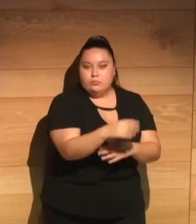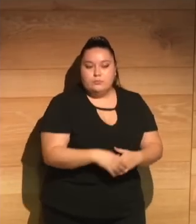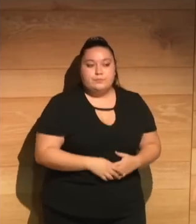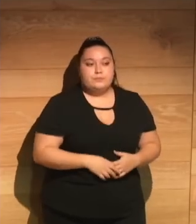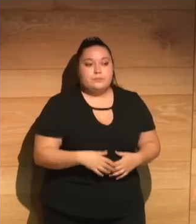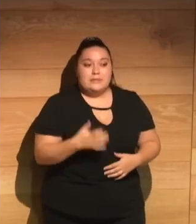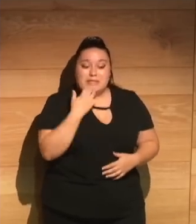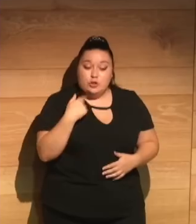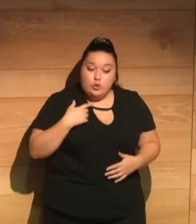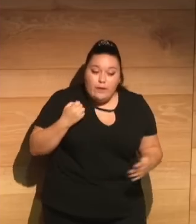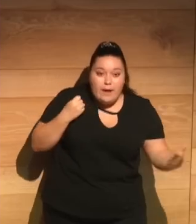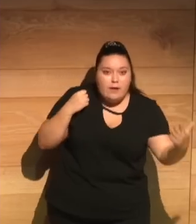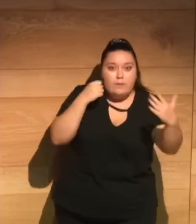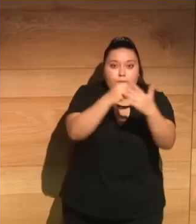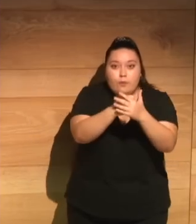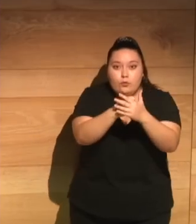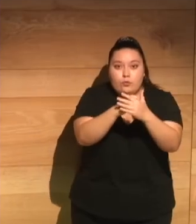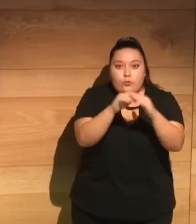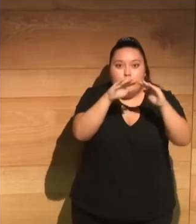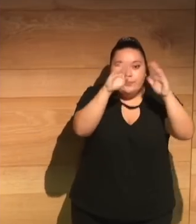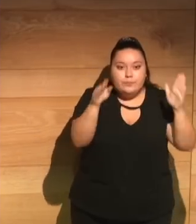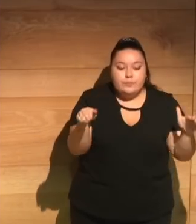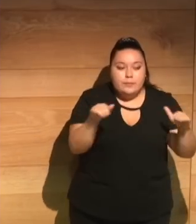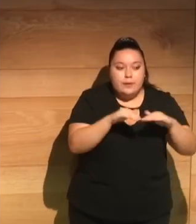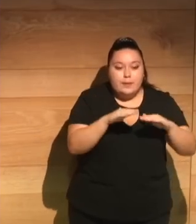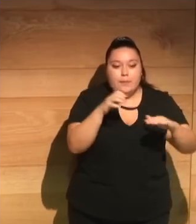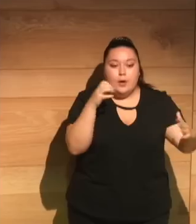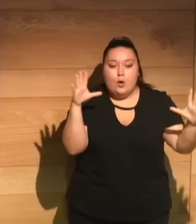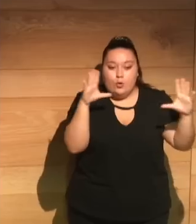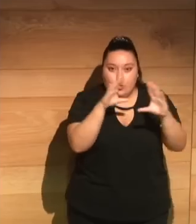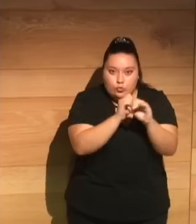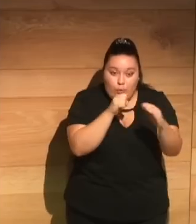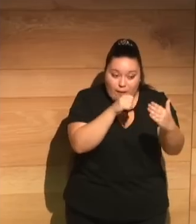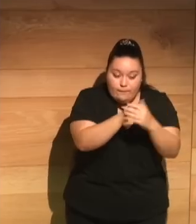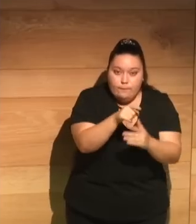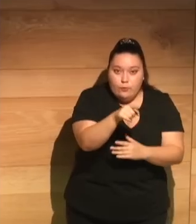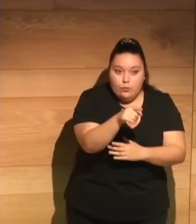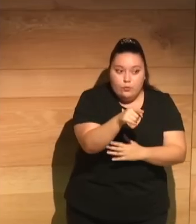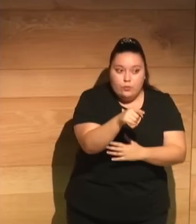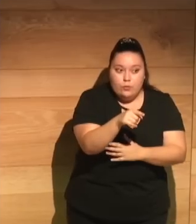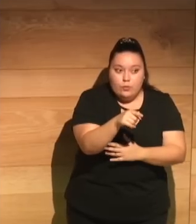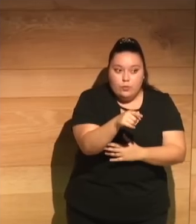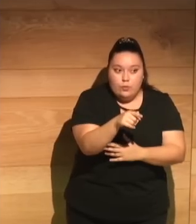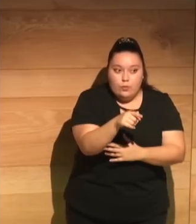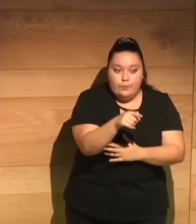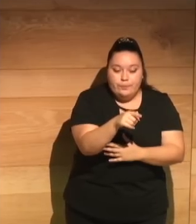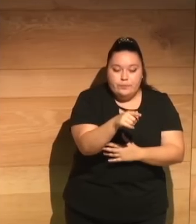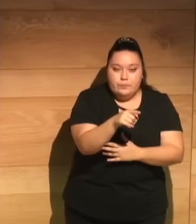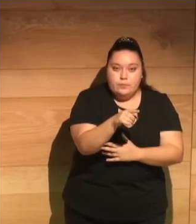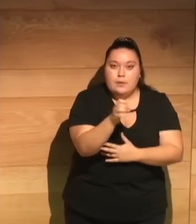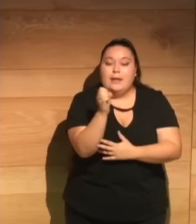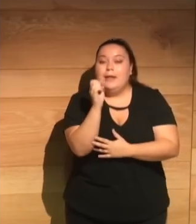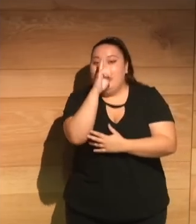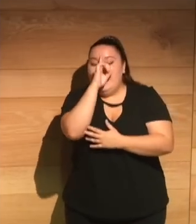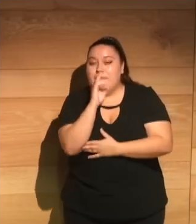pongo al fondo de la cámara oscura, corrígeme si me estoy flipando, ¿vale? Y dejo que pase la